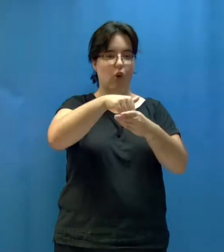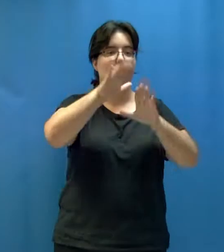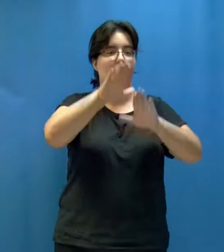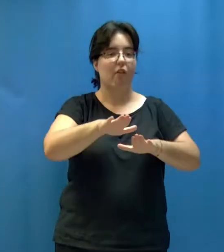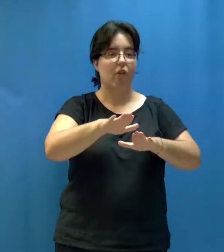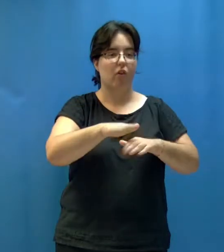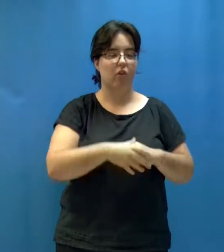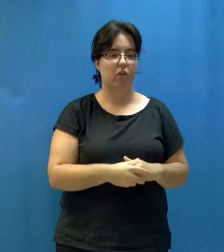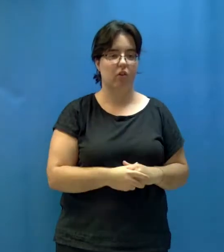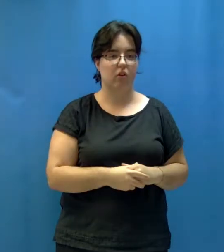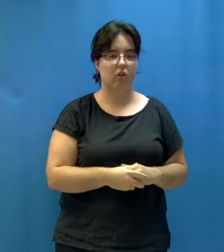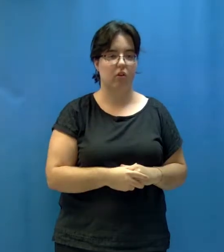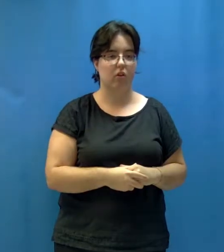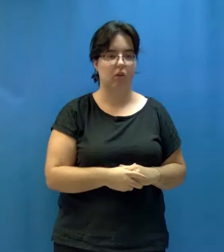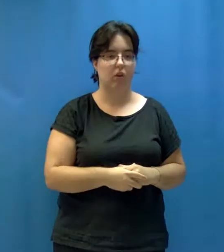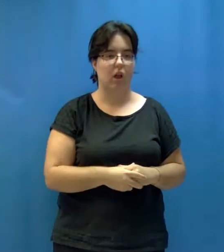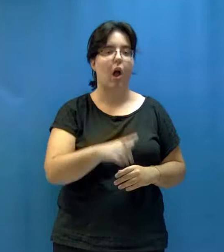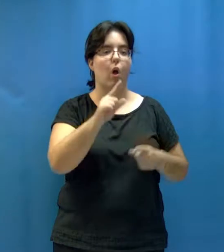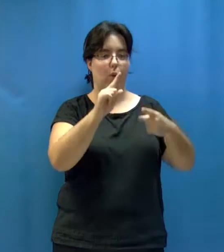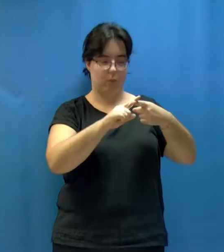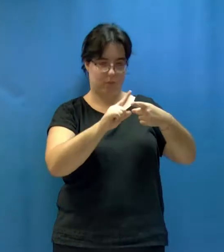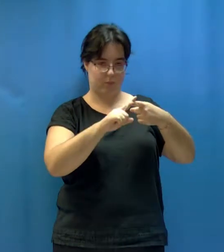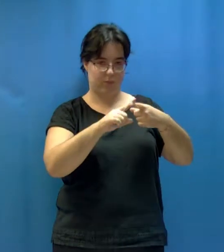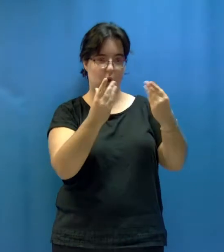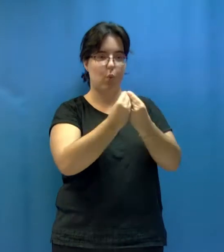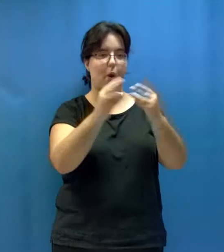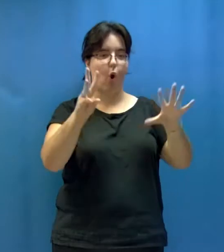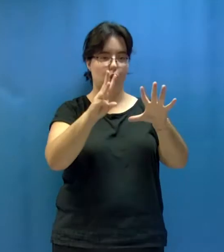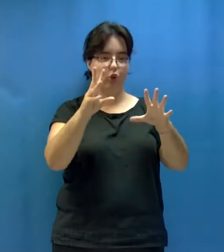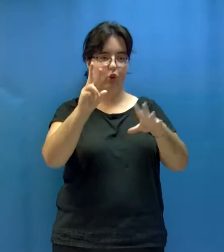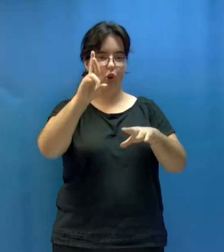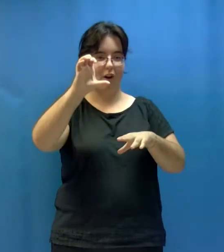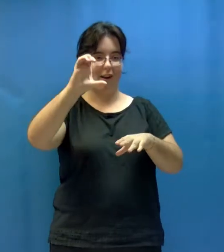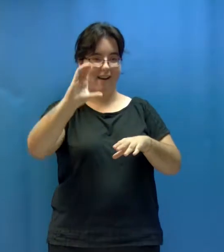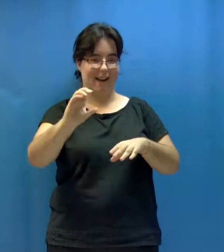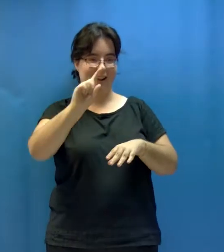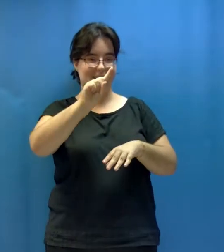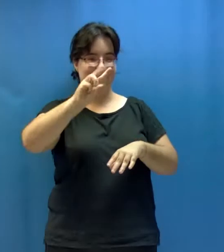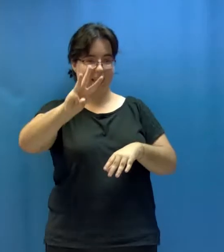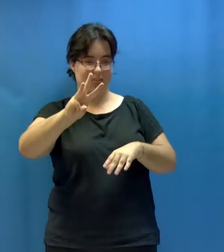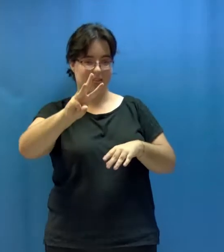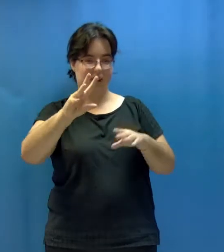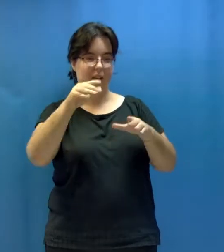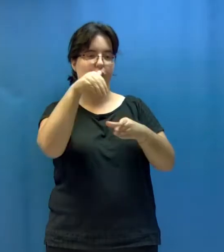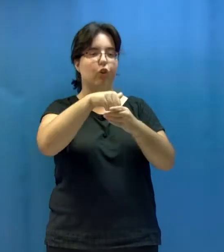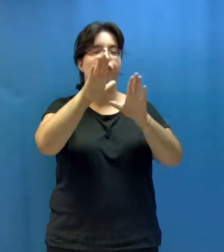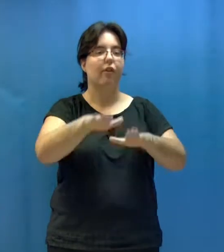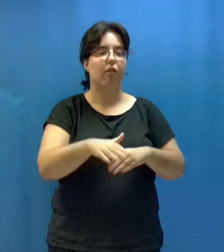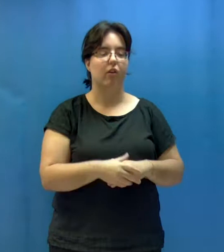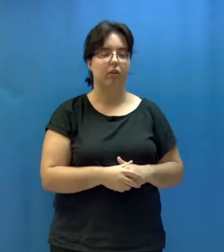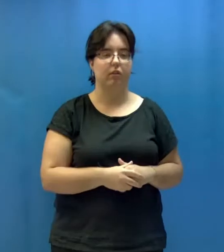Punto por punto. Punto por punto. Punto número 8. REC 13, 13 REC 2017. ¿Votos a favor? La